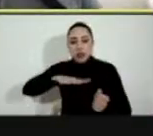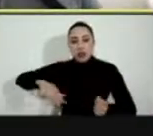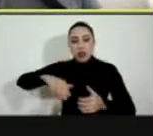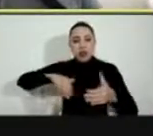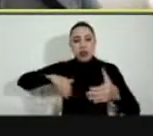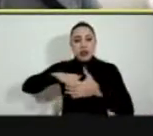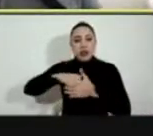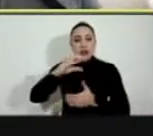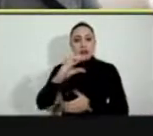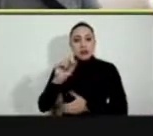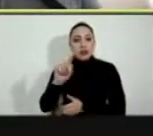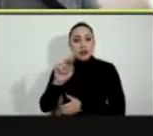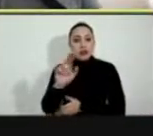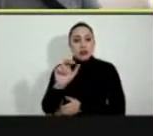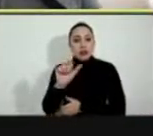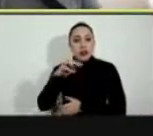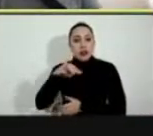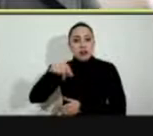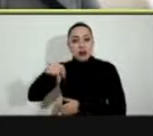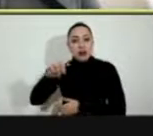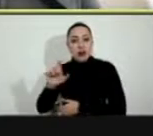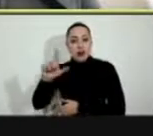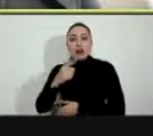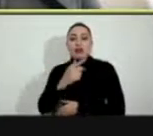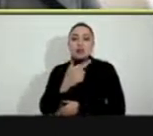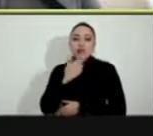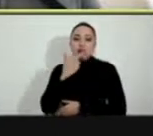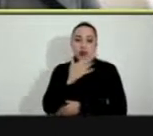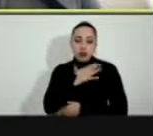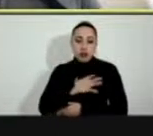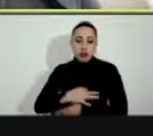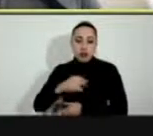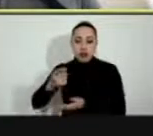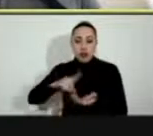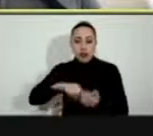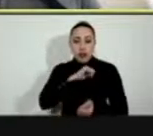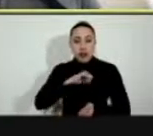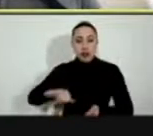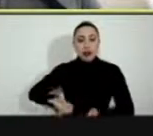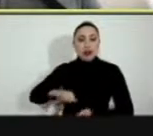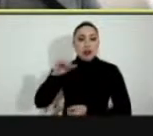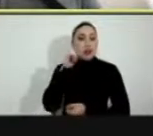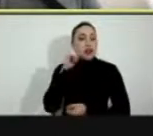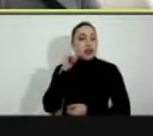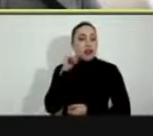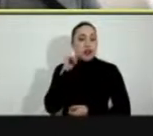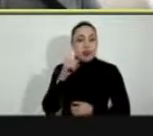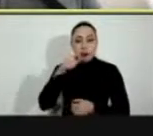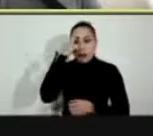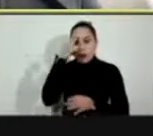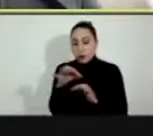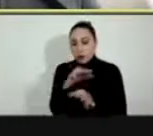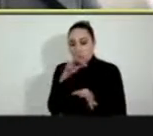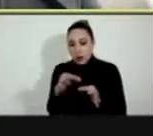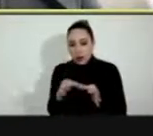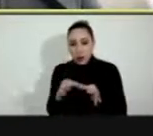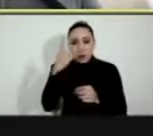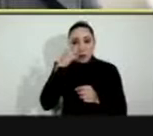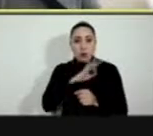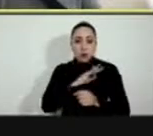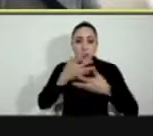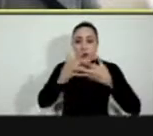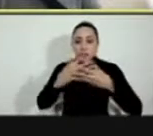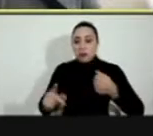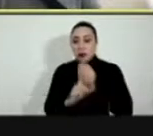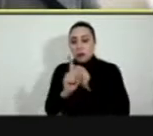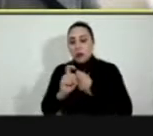Modal El Rosario, en la Alcaldía de Azcapotzalco, a efecto de atender y, en su caso, resolver problemas de movilidad en